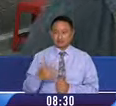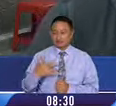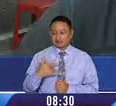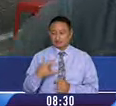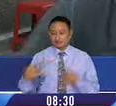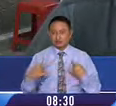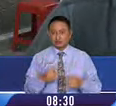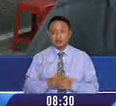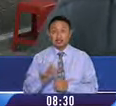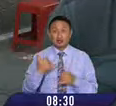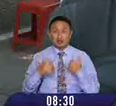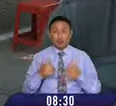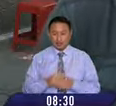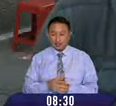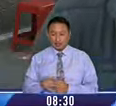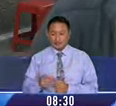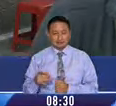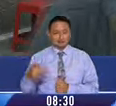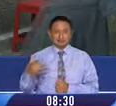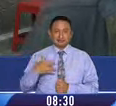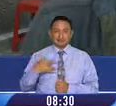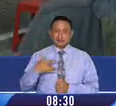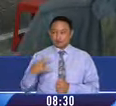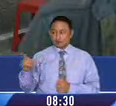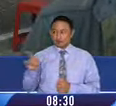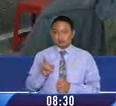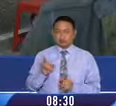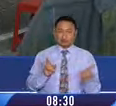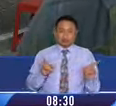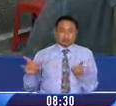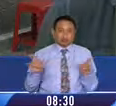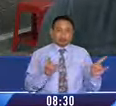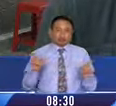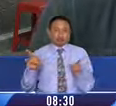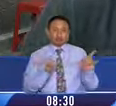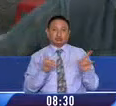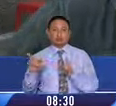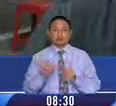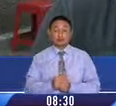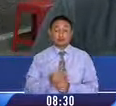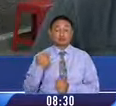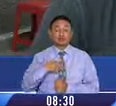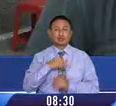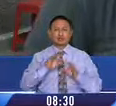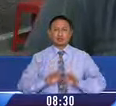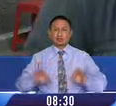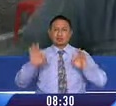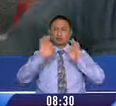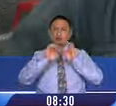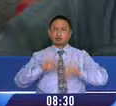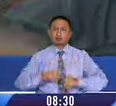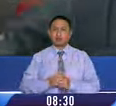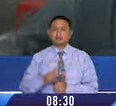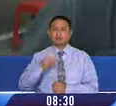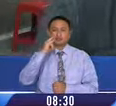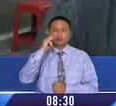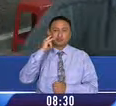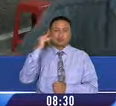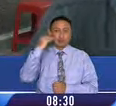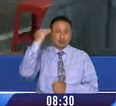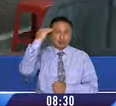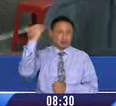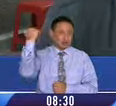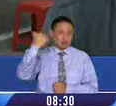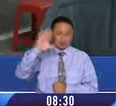Porque tú ves a alguien jugando y sientes la energía del otro. Entonces, para nosotros es importante que seas niño, adulto,